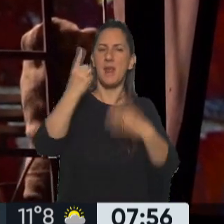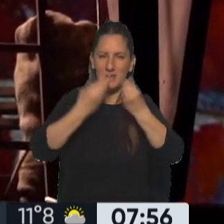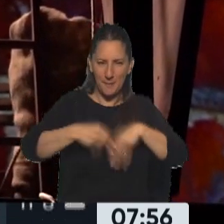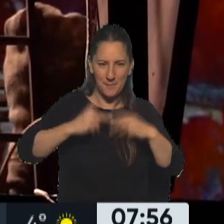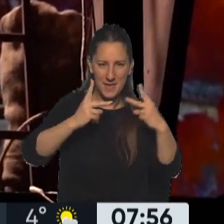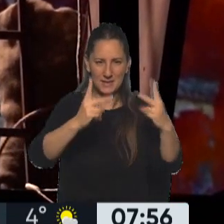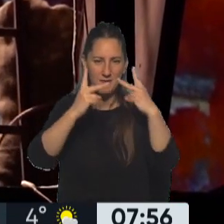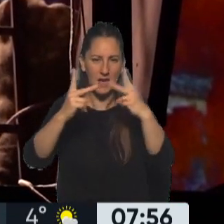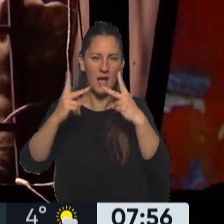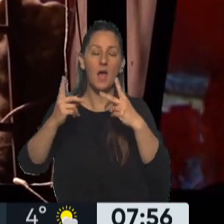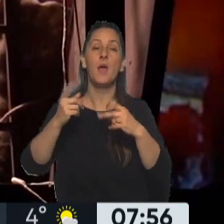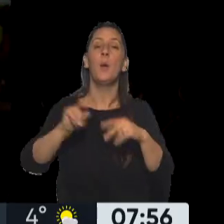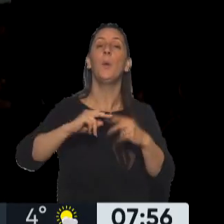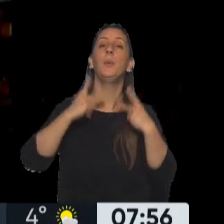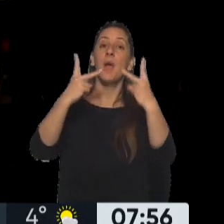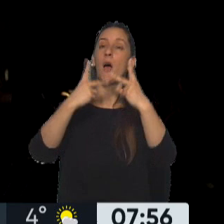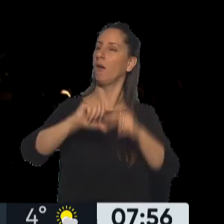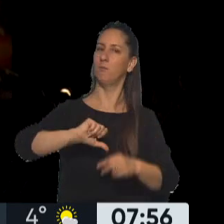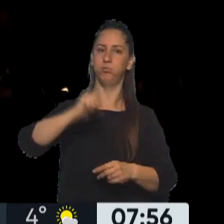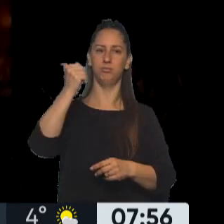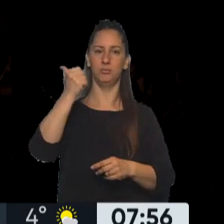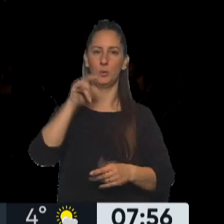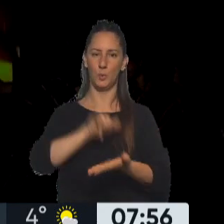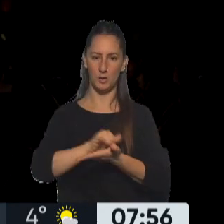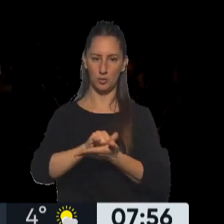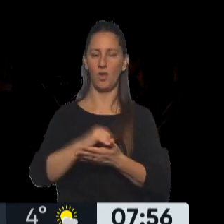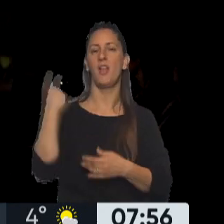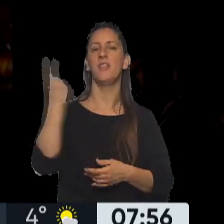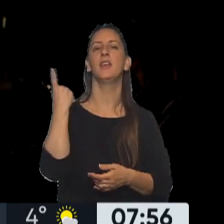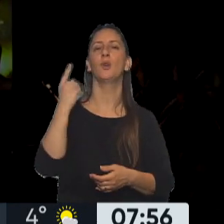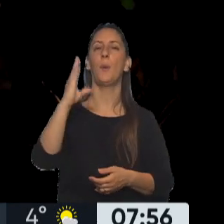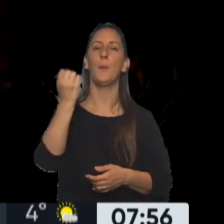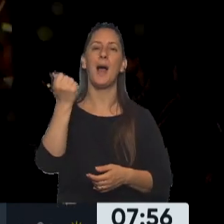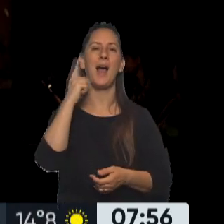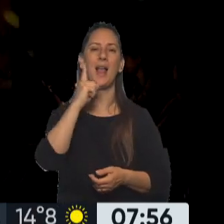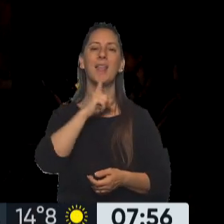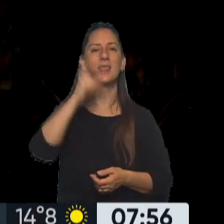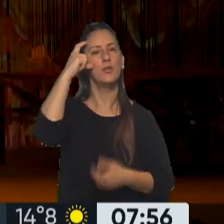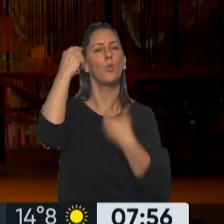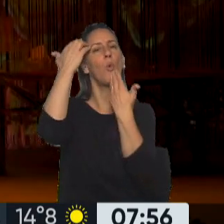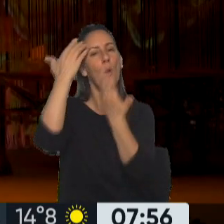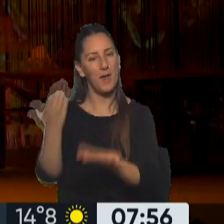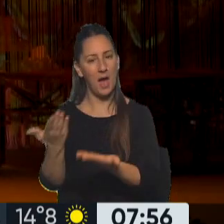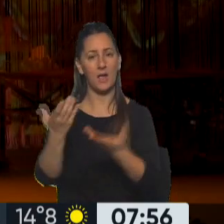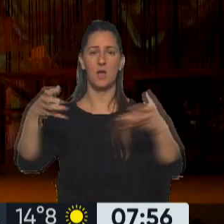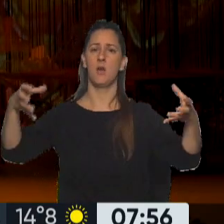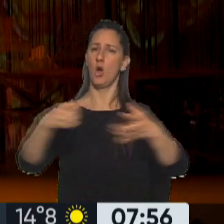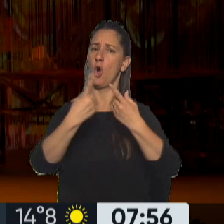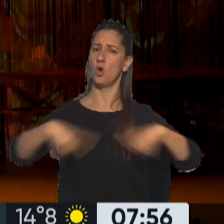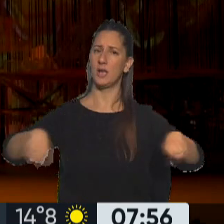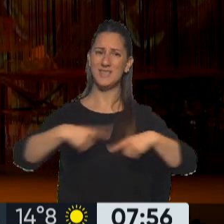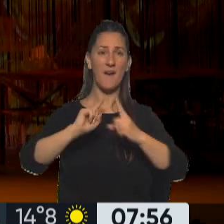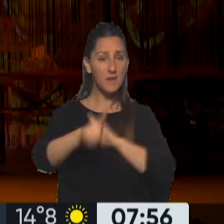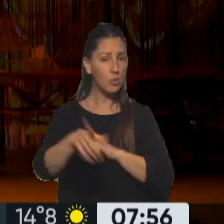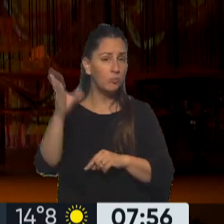el viaje consagratorio a Nueva York, con dirección de Lizzie Weisse. Este homenaje biográfico musical cuenta con una orquesta en vivo que suena muy